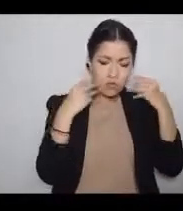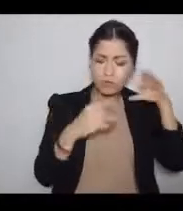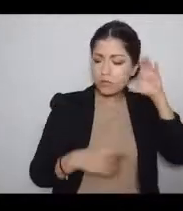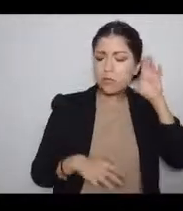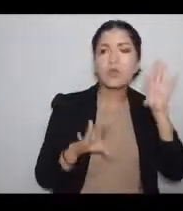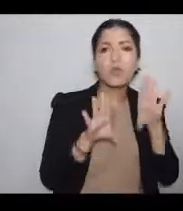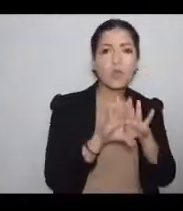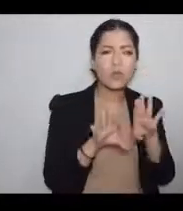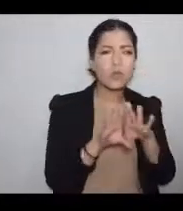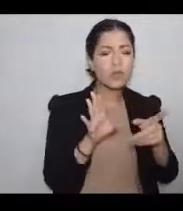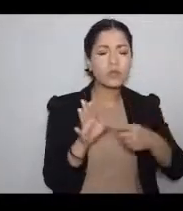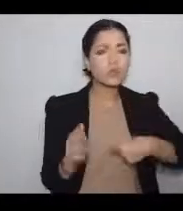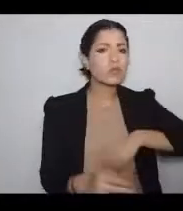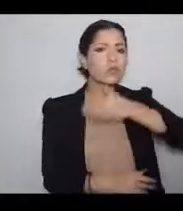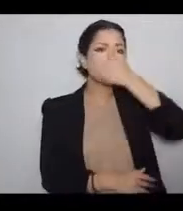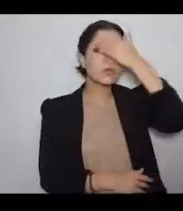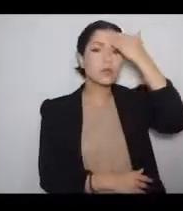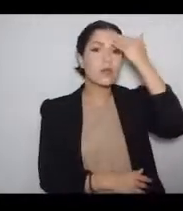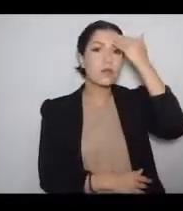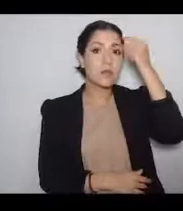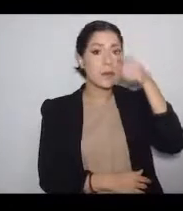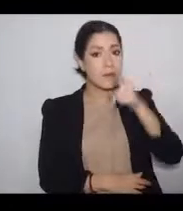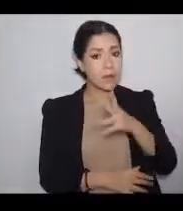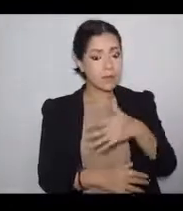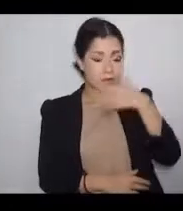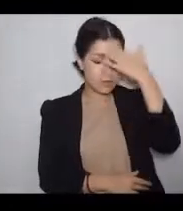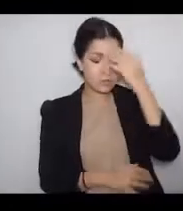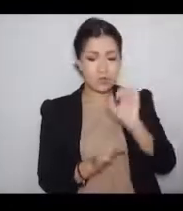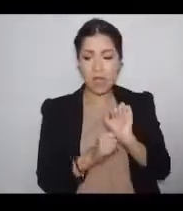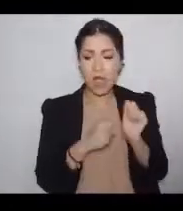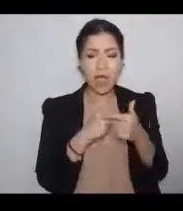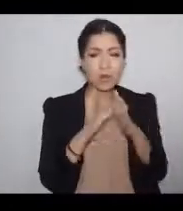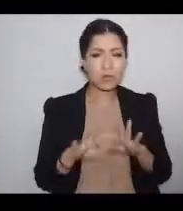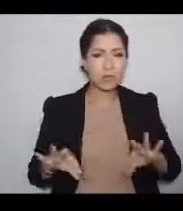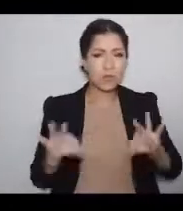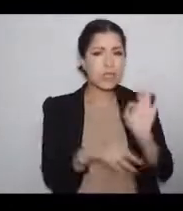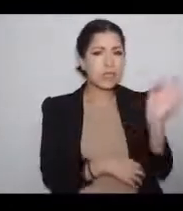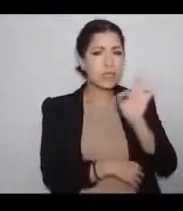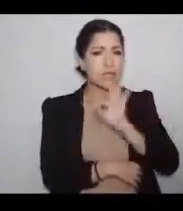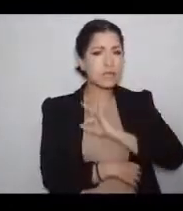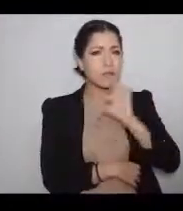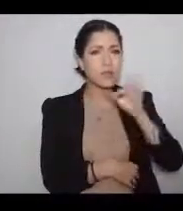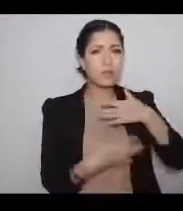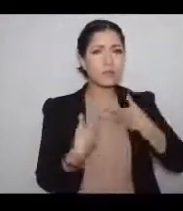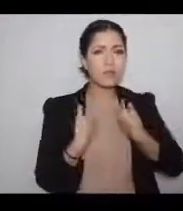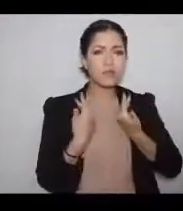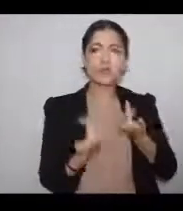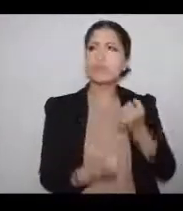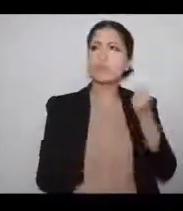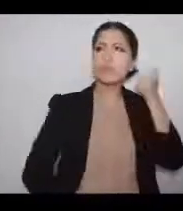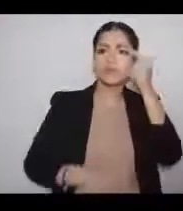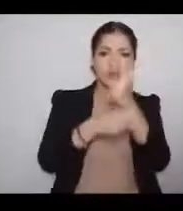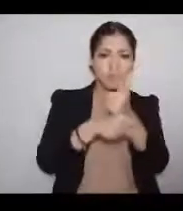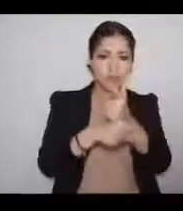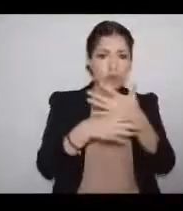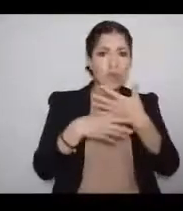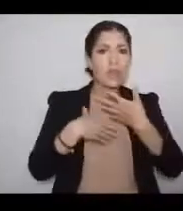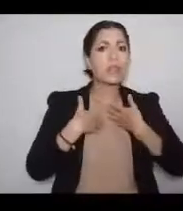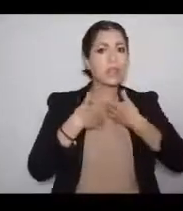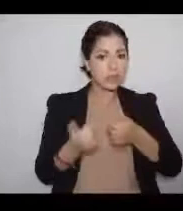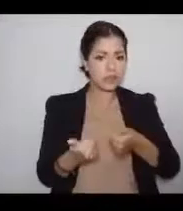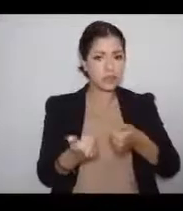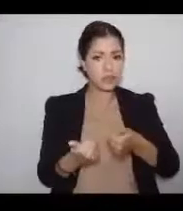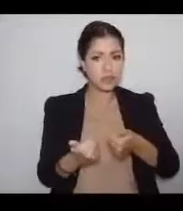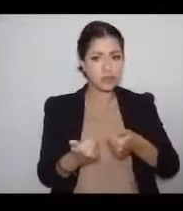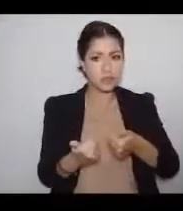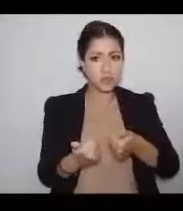cosmos, pero sabemos lo más importante, que puede ser entendida. Urso sigue para allá. Quiere recuperar su